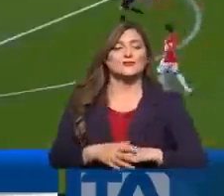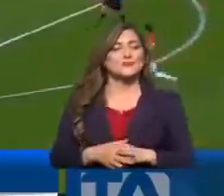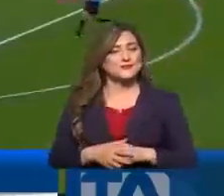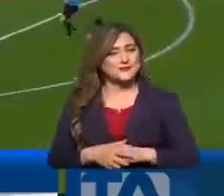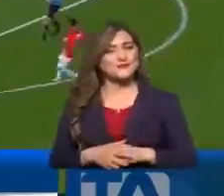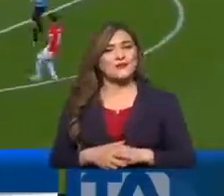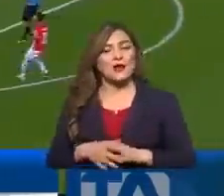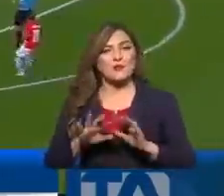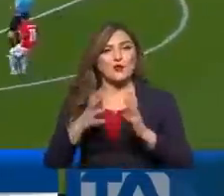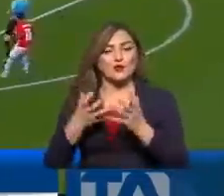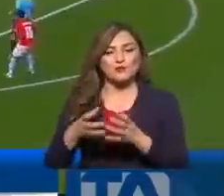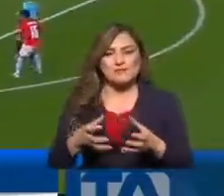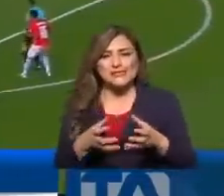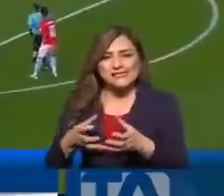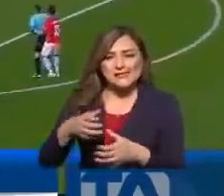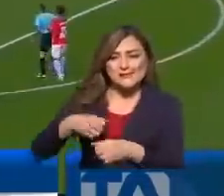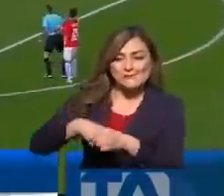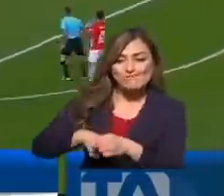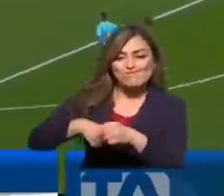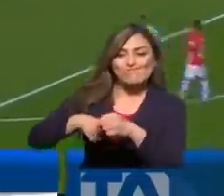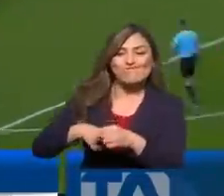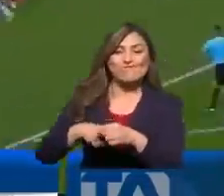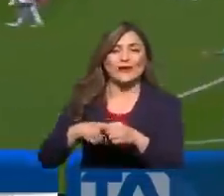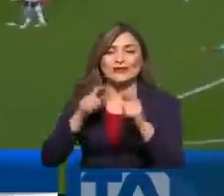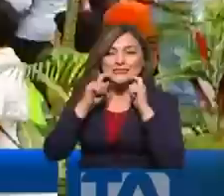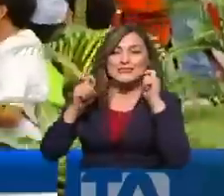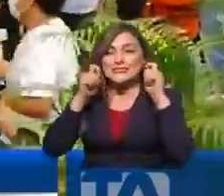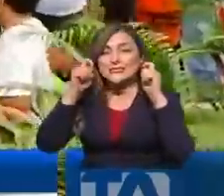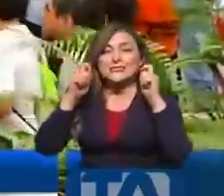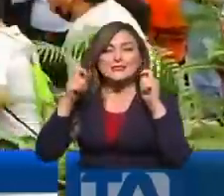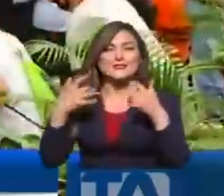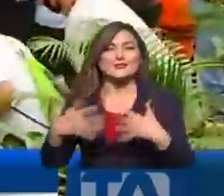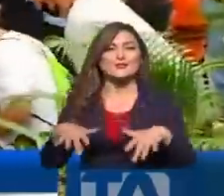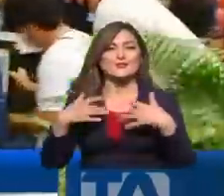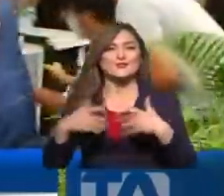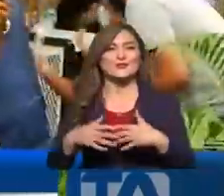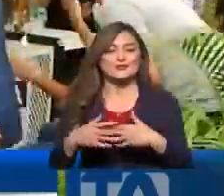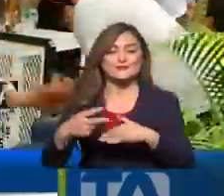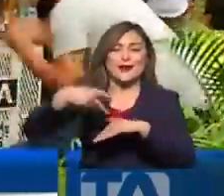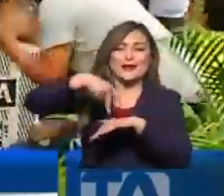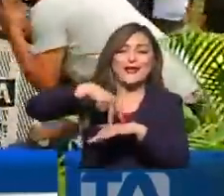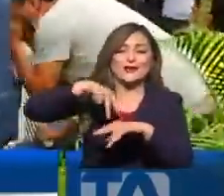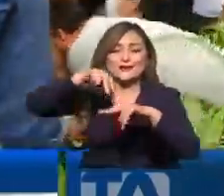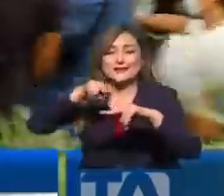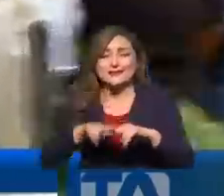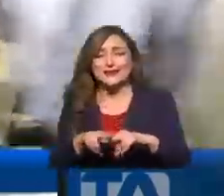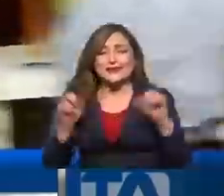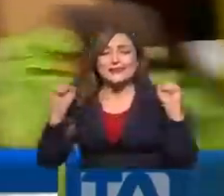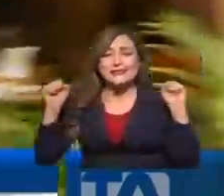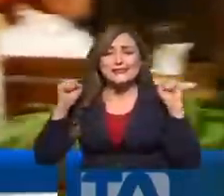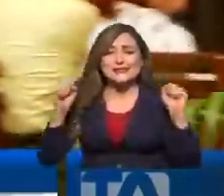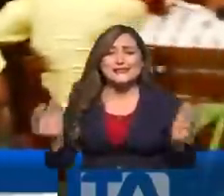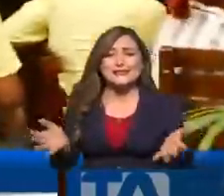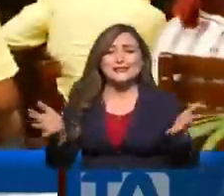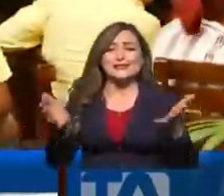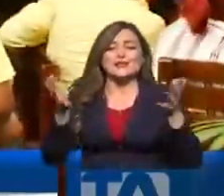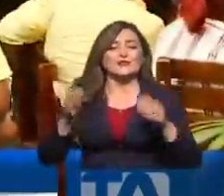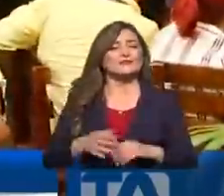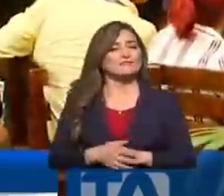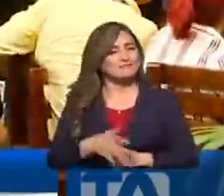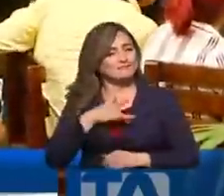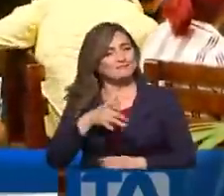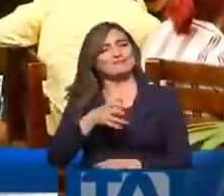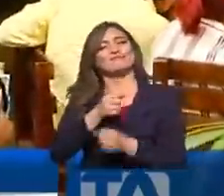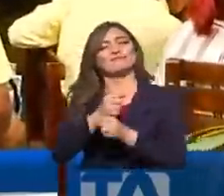como la pelota parecía quererse meter en el arco, los gritos empezaron. Sentados, parados, al equipo estaban empujando. Seguros de que el